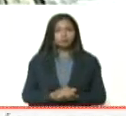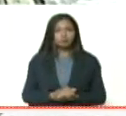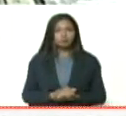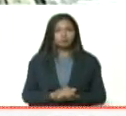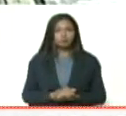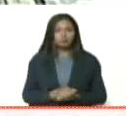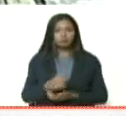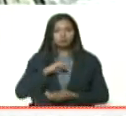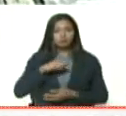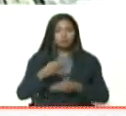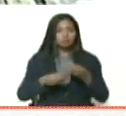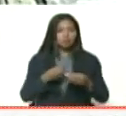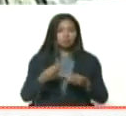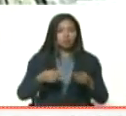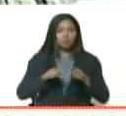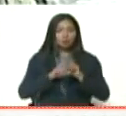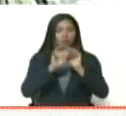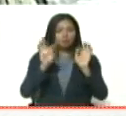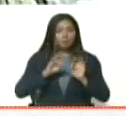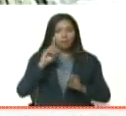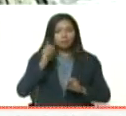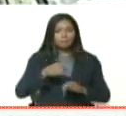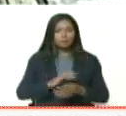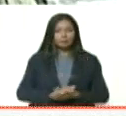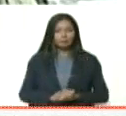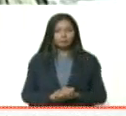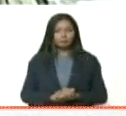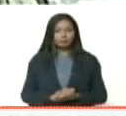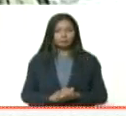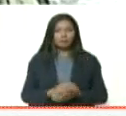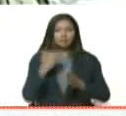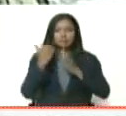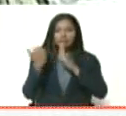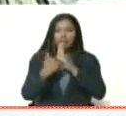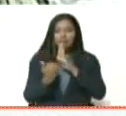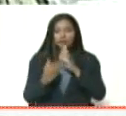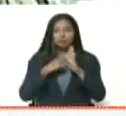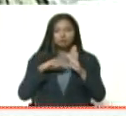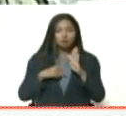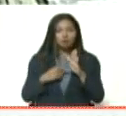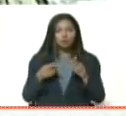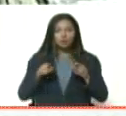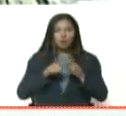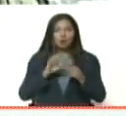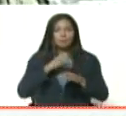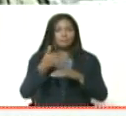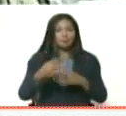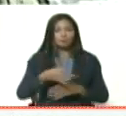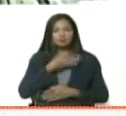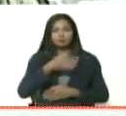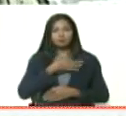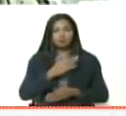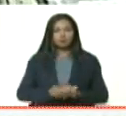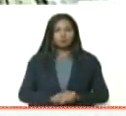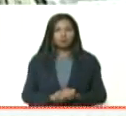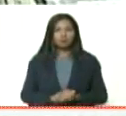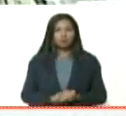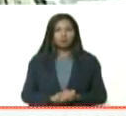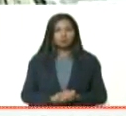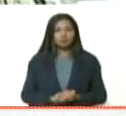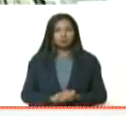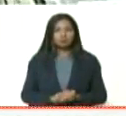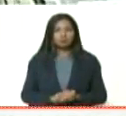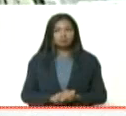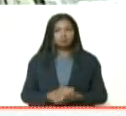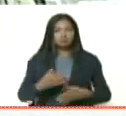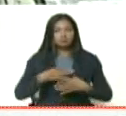haciendo. Además de esto, esta estrategia, a través de este formidable plan social, viene también con